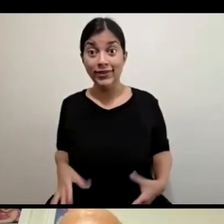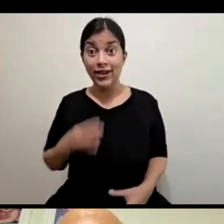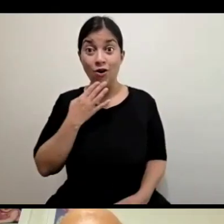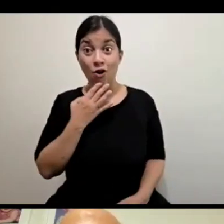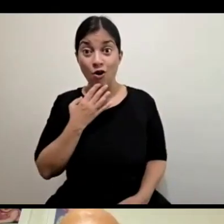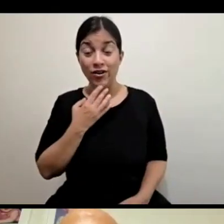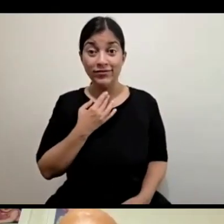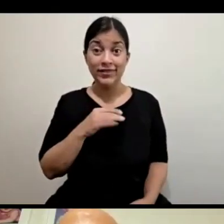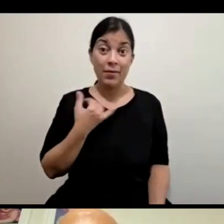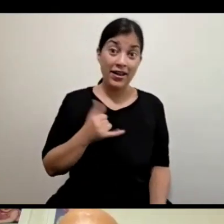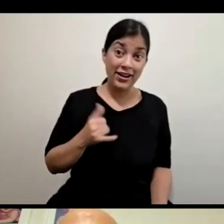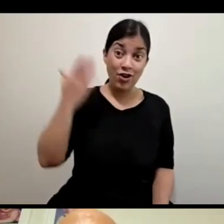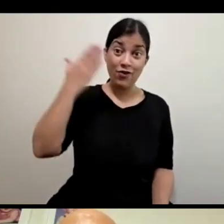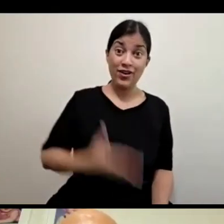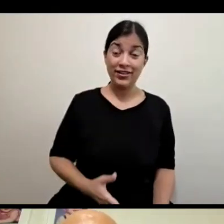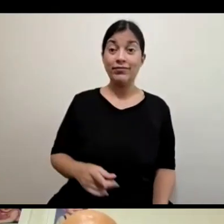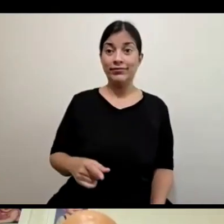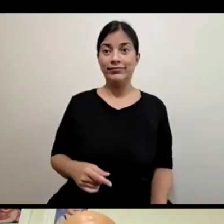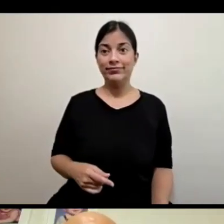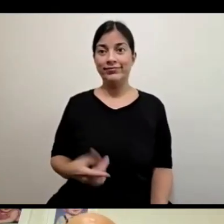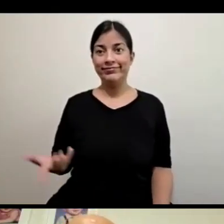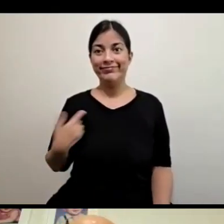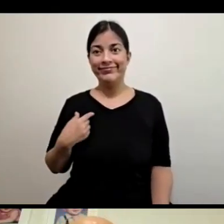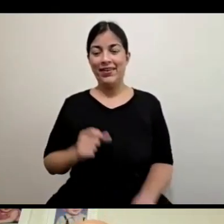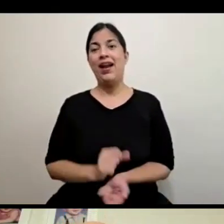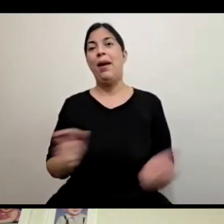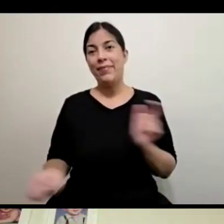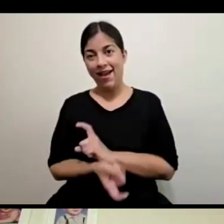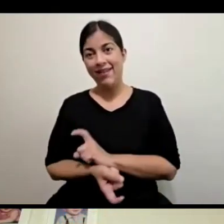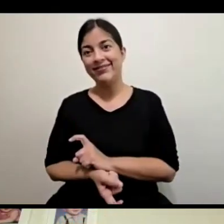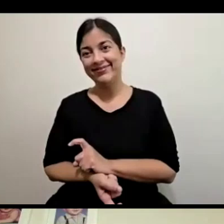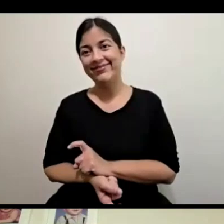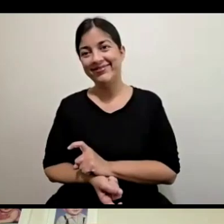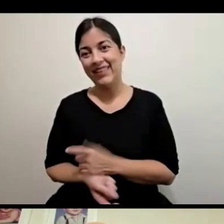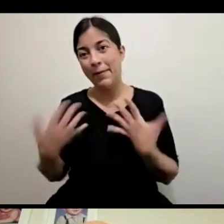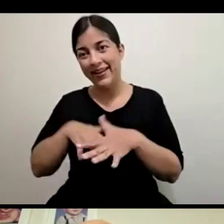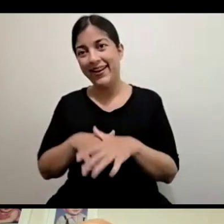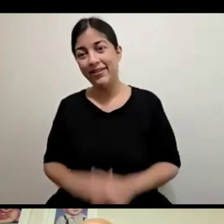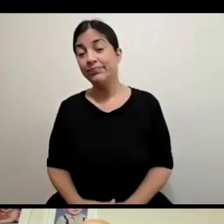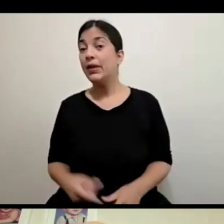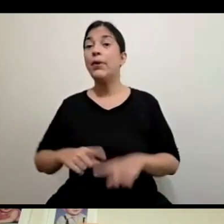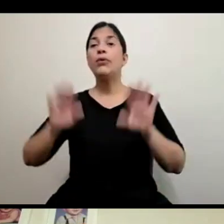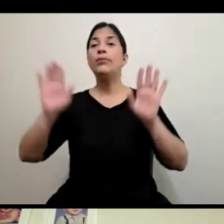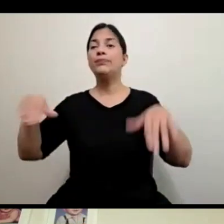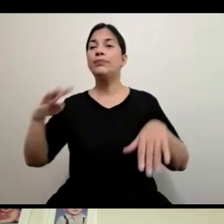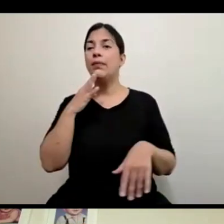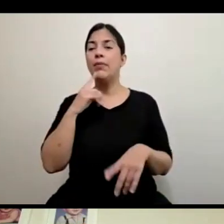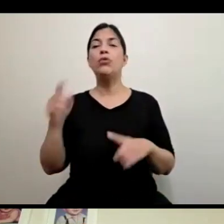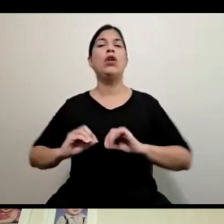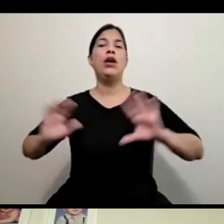amarillo de frente, pues te va a lavar el color a otro color, ¿entiendes? Pues claro. Es una mezcla. Pero mira, hablando entonces,